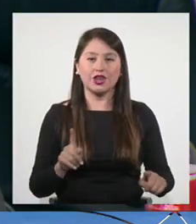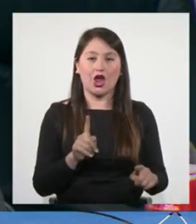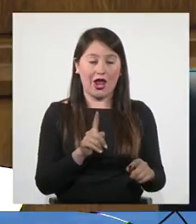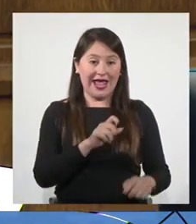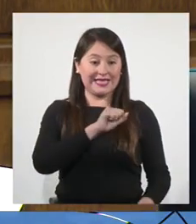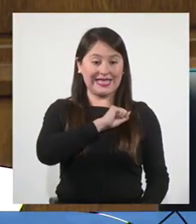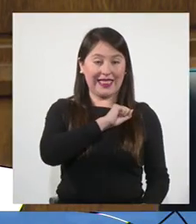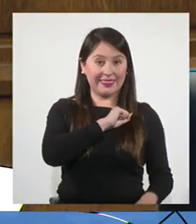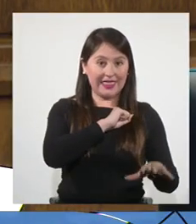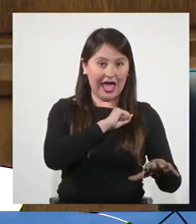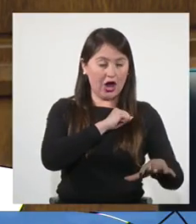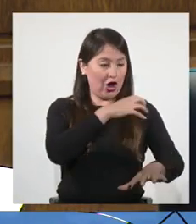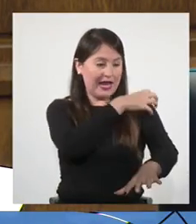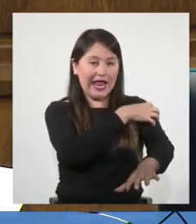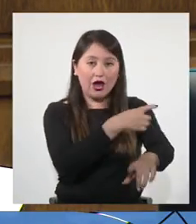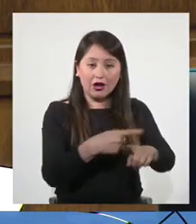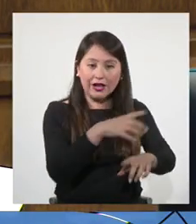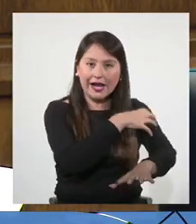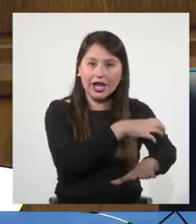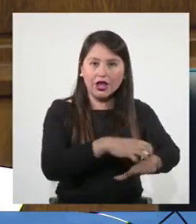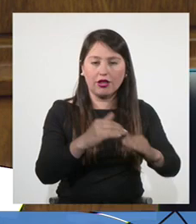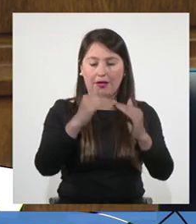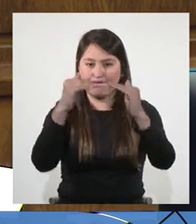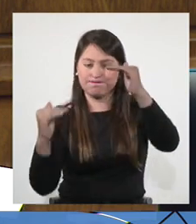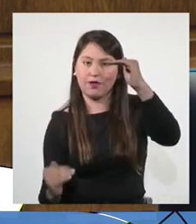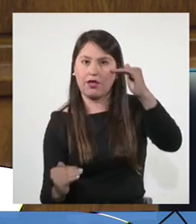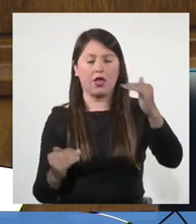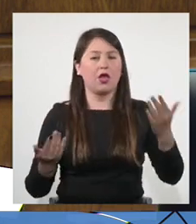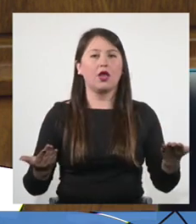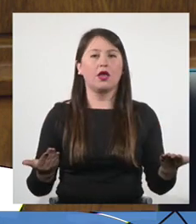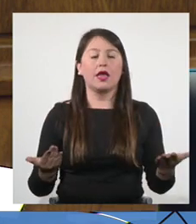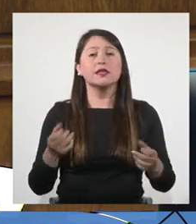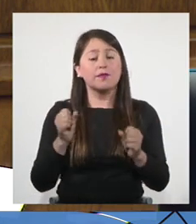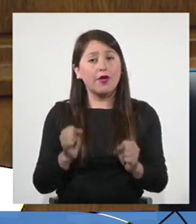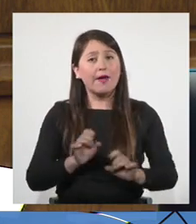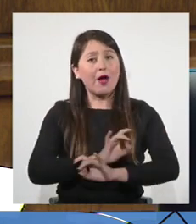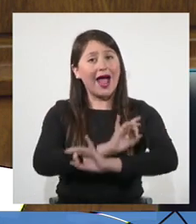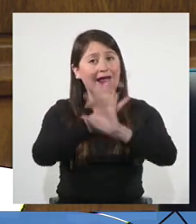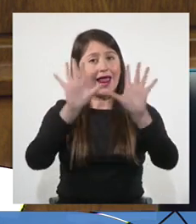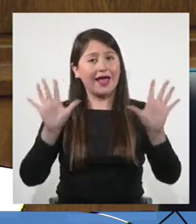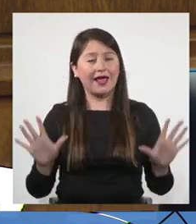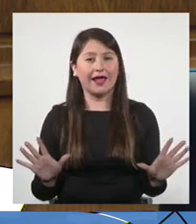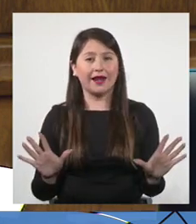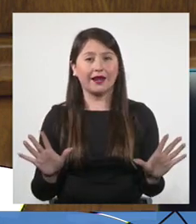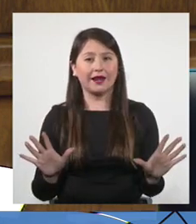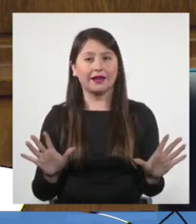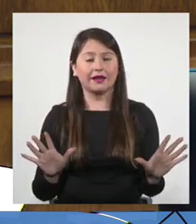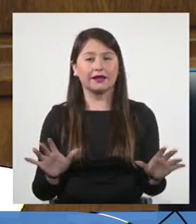metropolitana y la región? Si nos pudiera aclarar eso, podríamos hacer un parte.